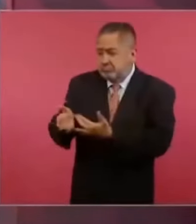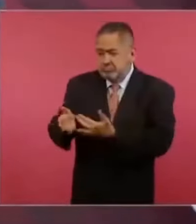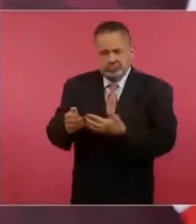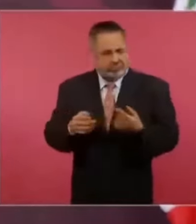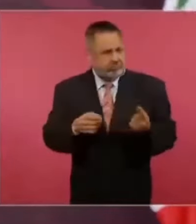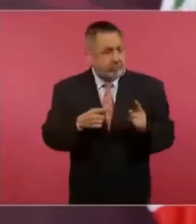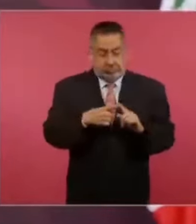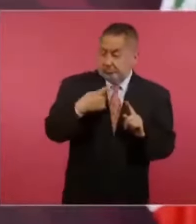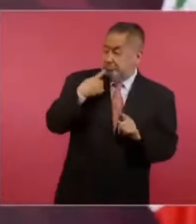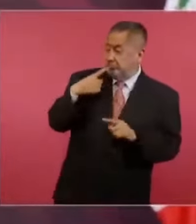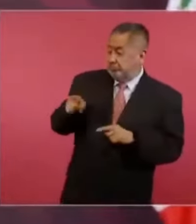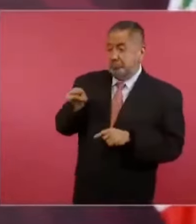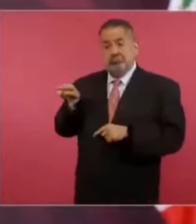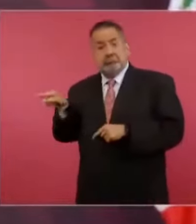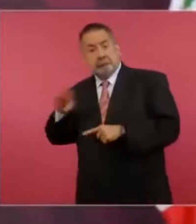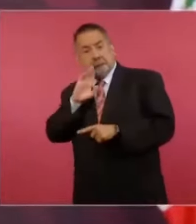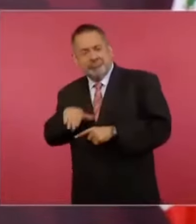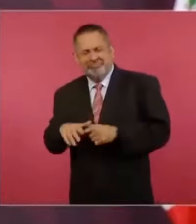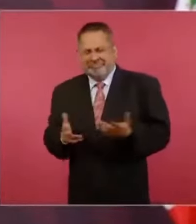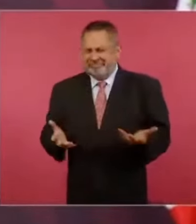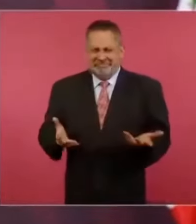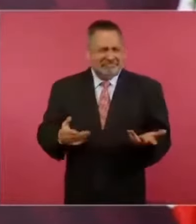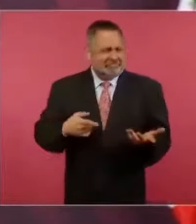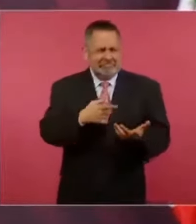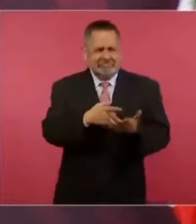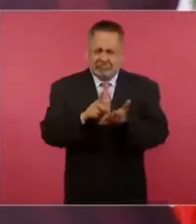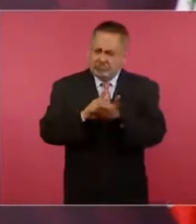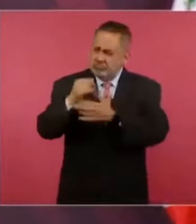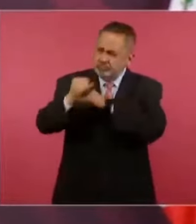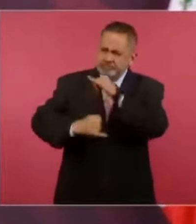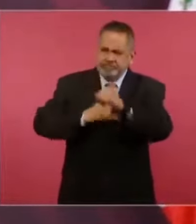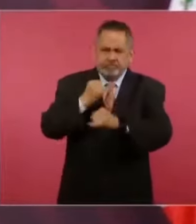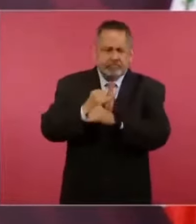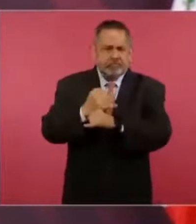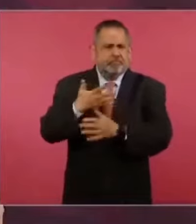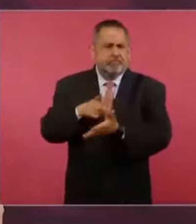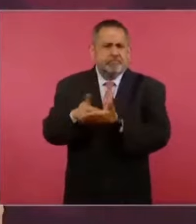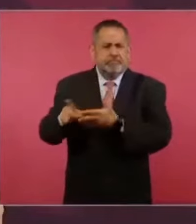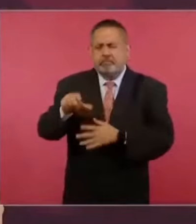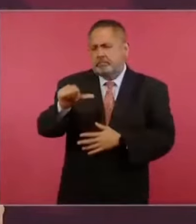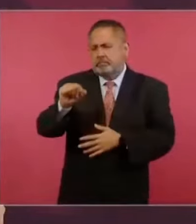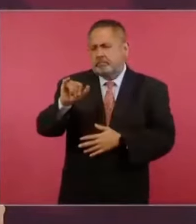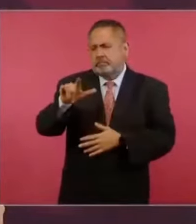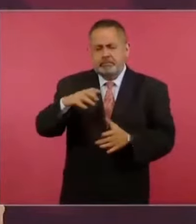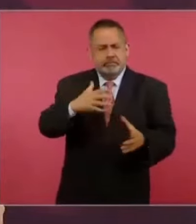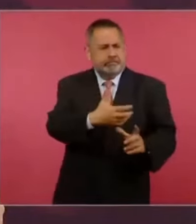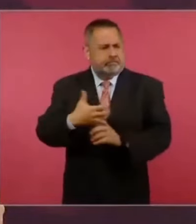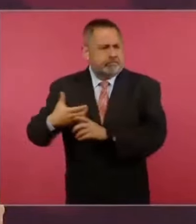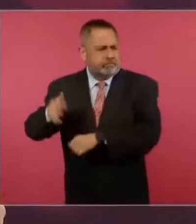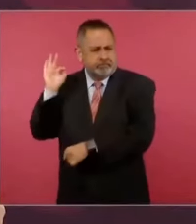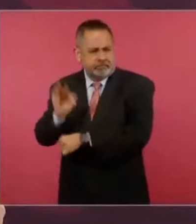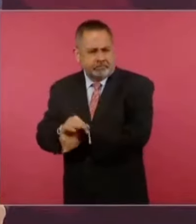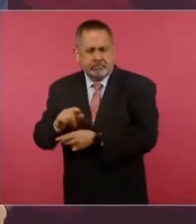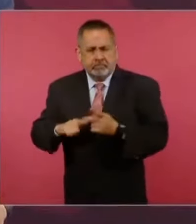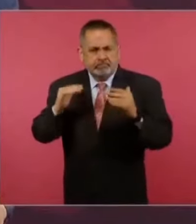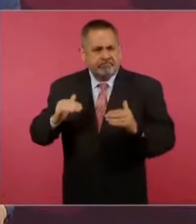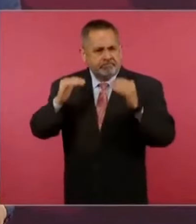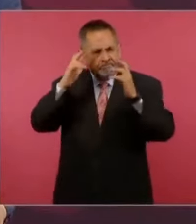el derecho internacional, el derecho de asilo, nuestra soberanía,